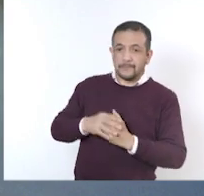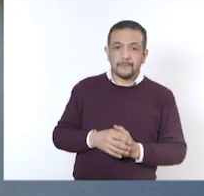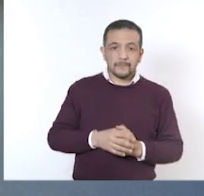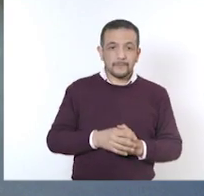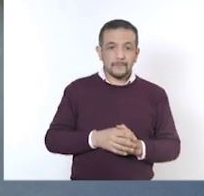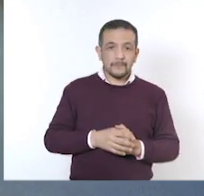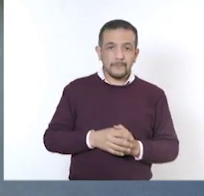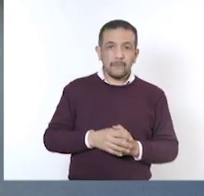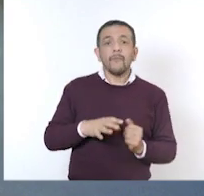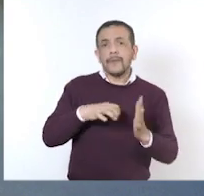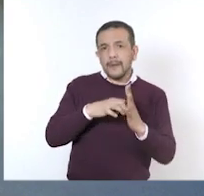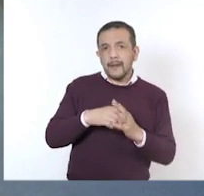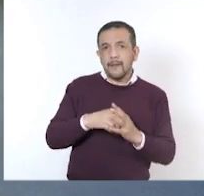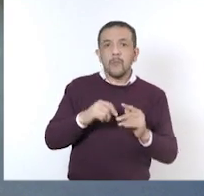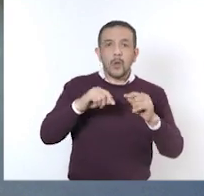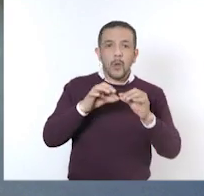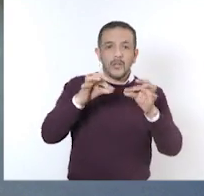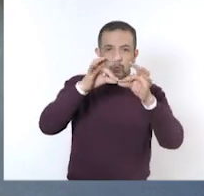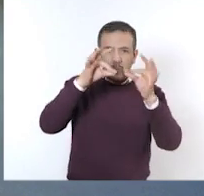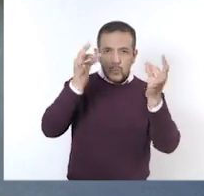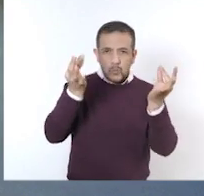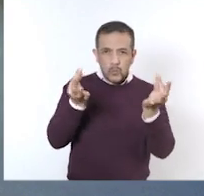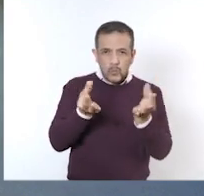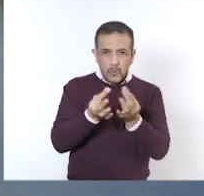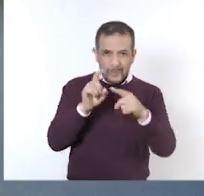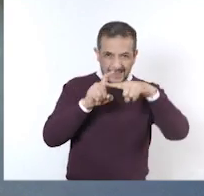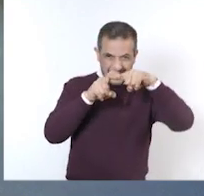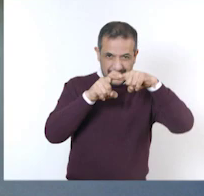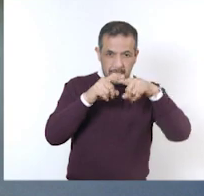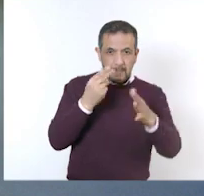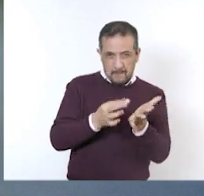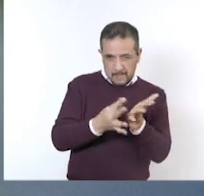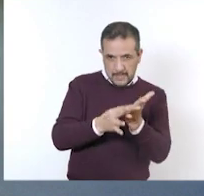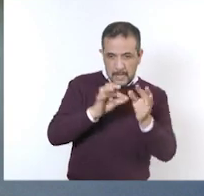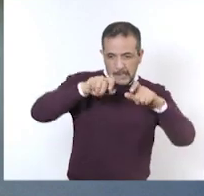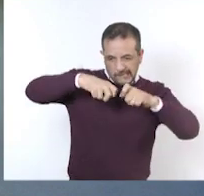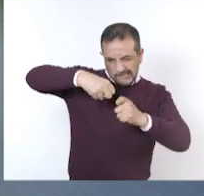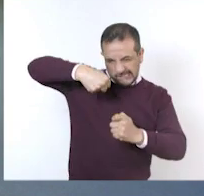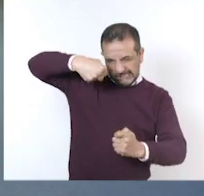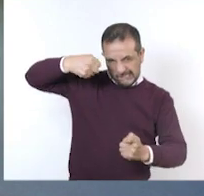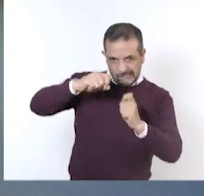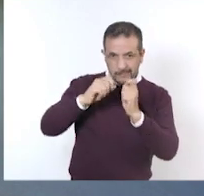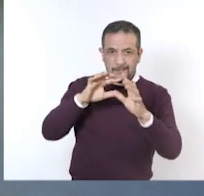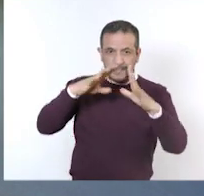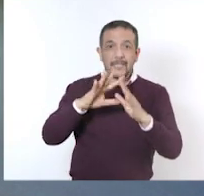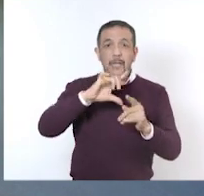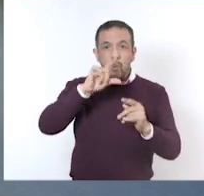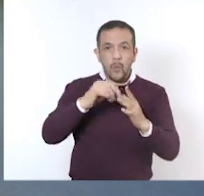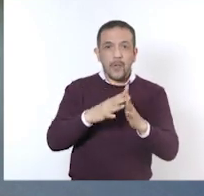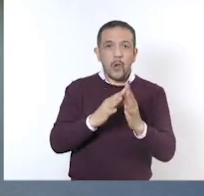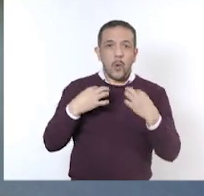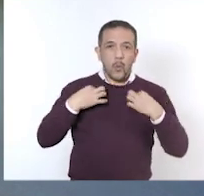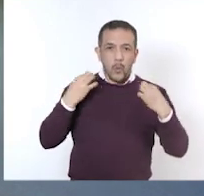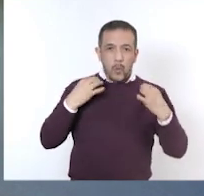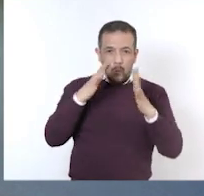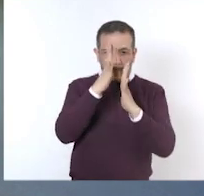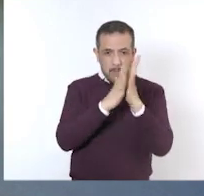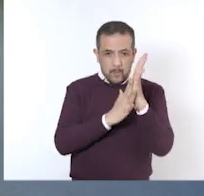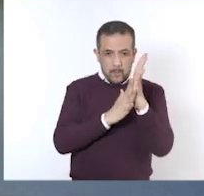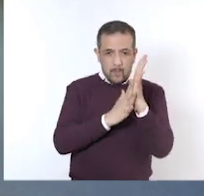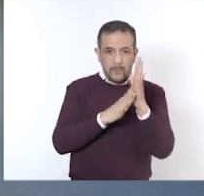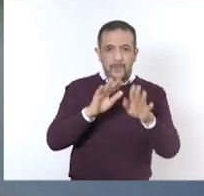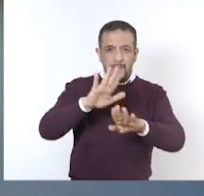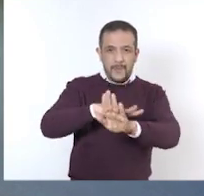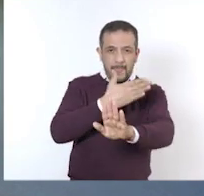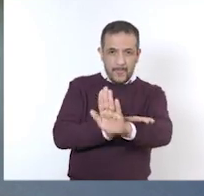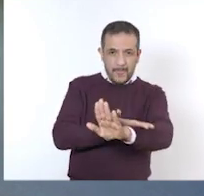un ejemplo con una... Uh-huh. Un gancho de metal con una malla. Y estos son de plástico. Sí, y con la